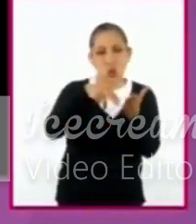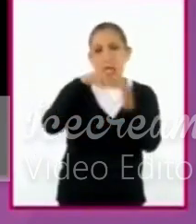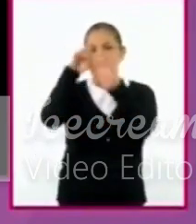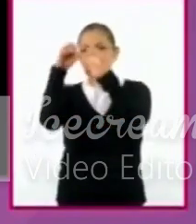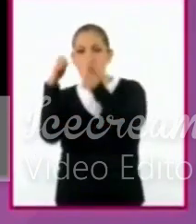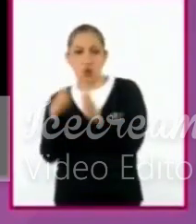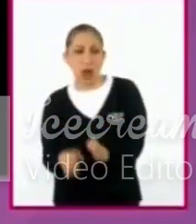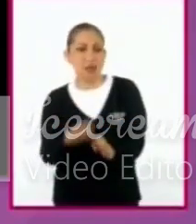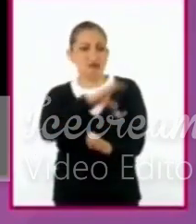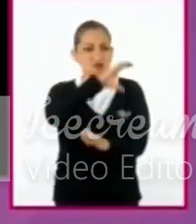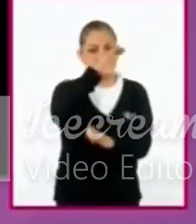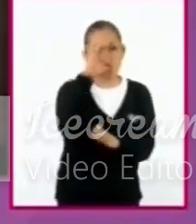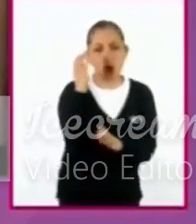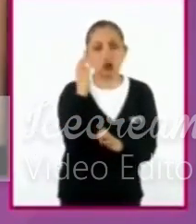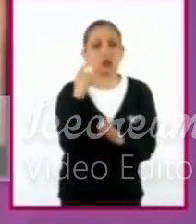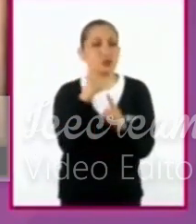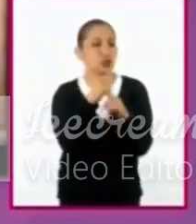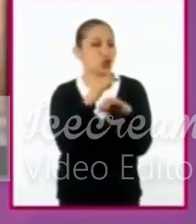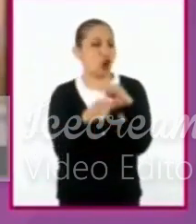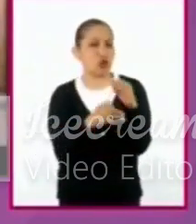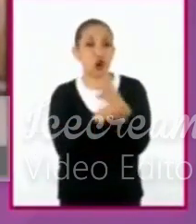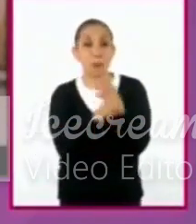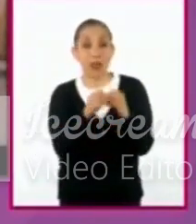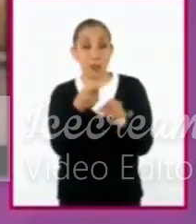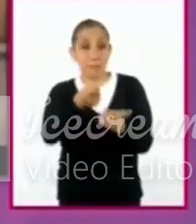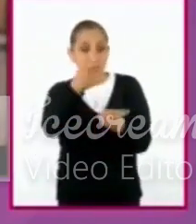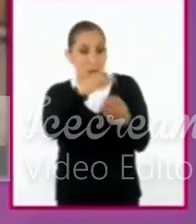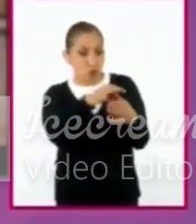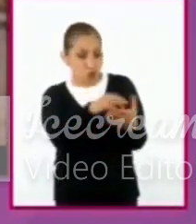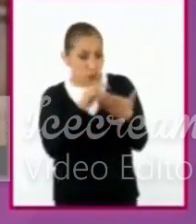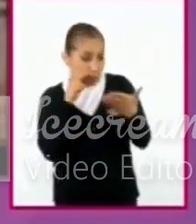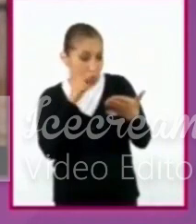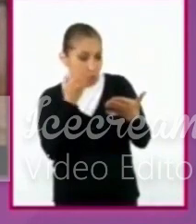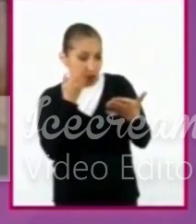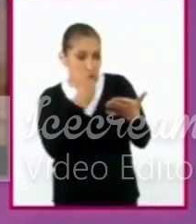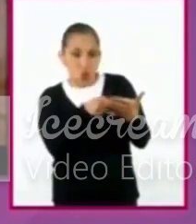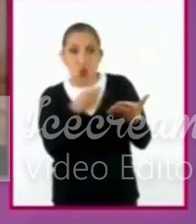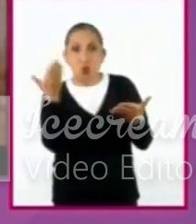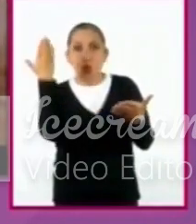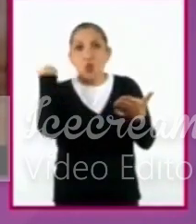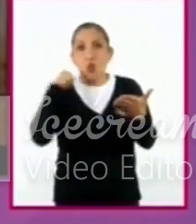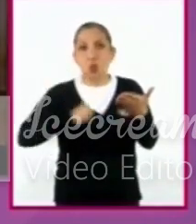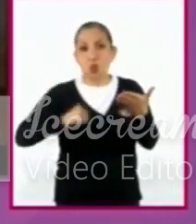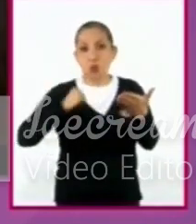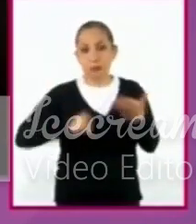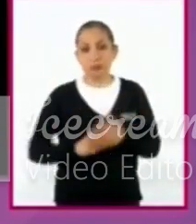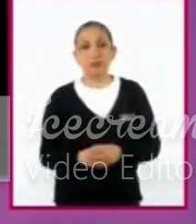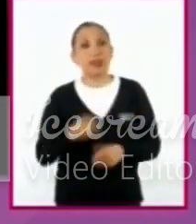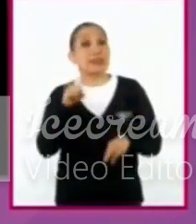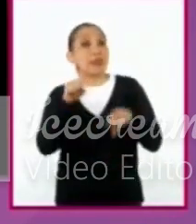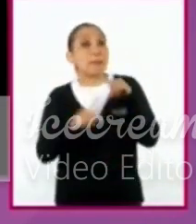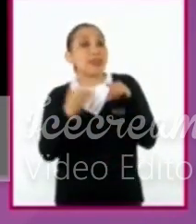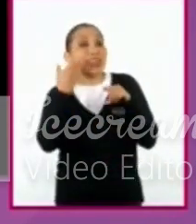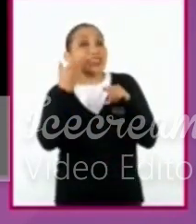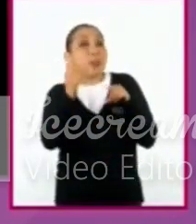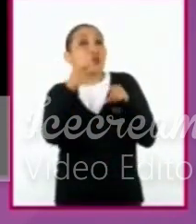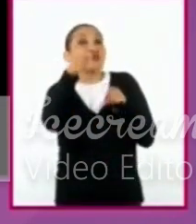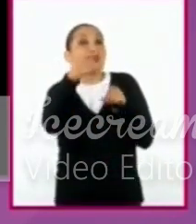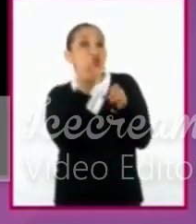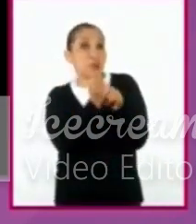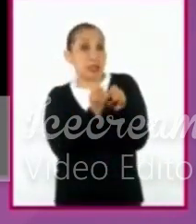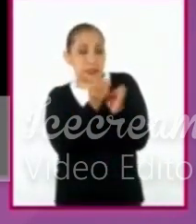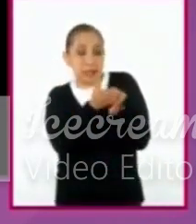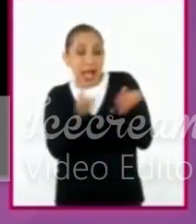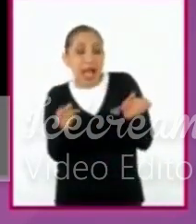esculturas, fotografías y todo aquello que de primera mano ofrece un testimonio sobre el pasado. Dependiendo del periodo que se estudia,